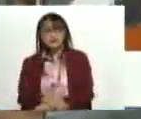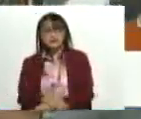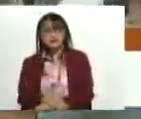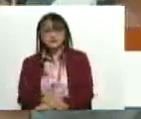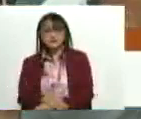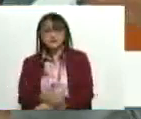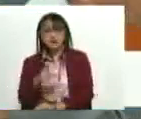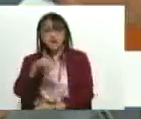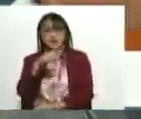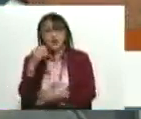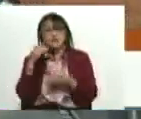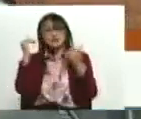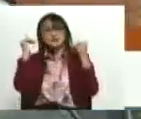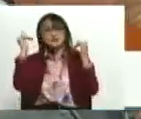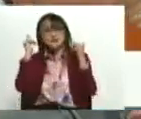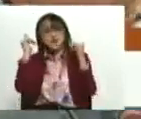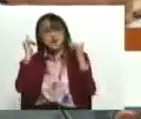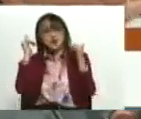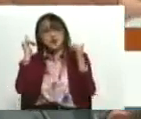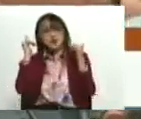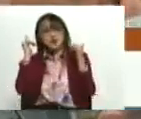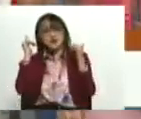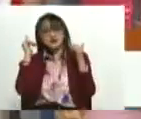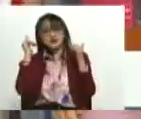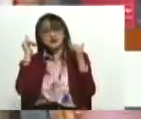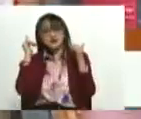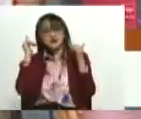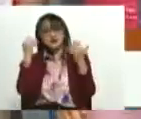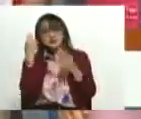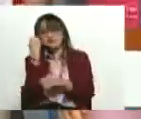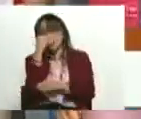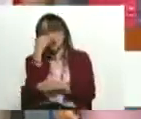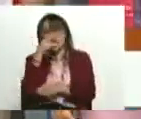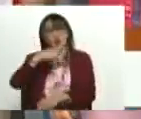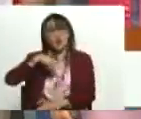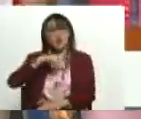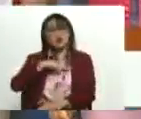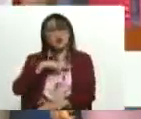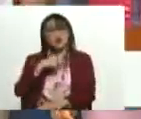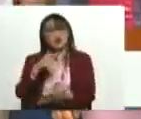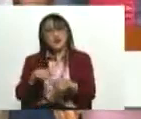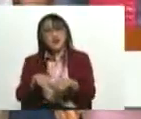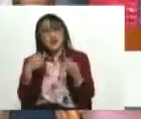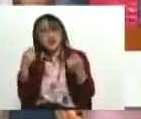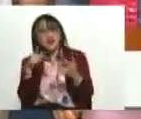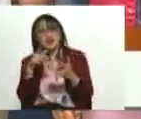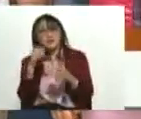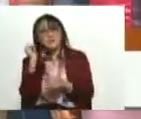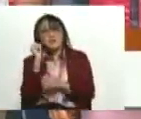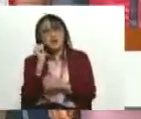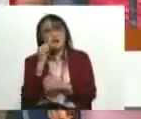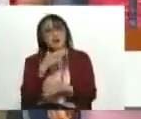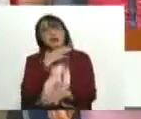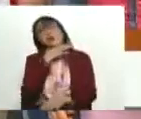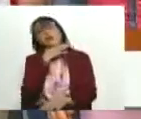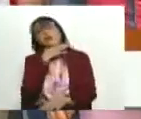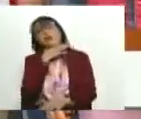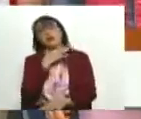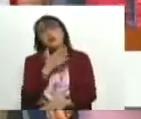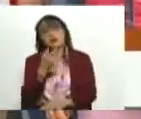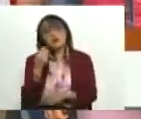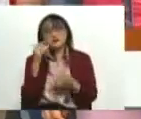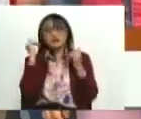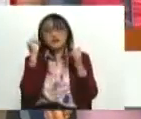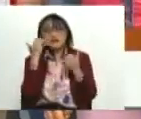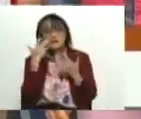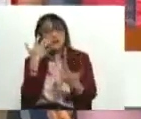Ellos hacen fiesta cuando sacan una caricatura de alguno de nosotros, fusilado, qué sé yo, o guindado, hacen fiesta. Mira qué